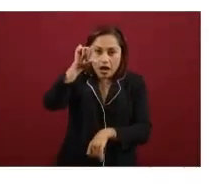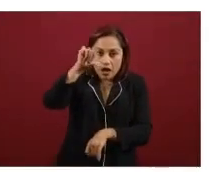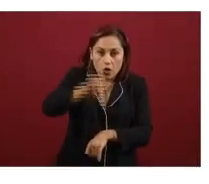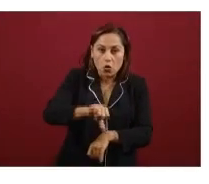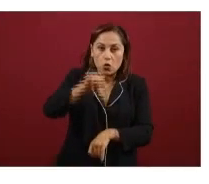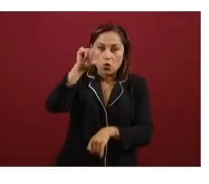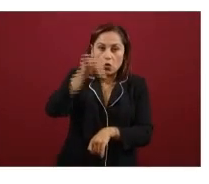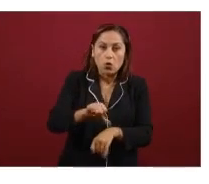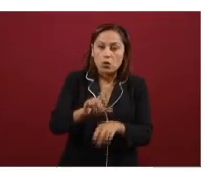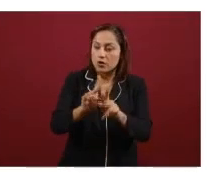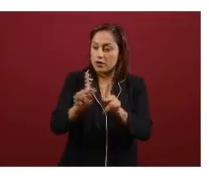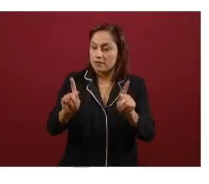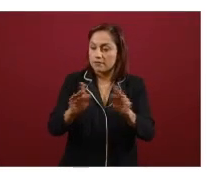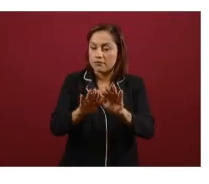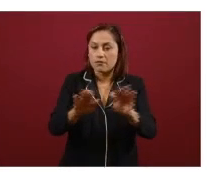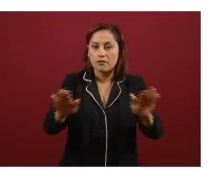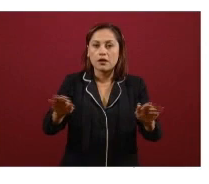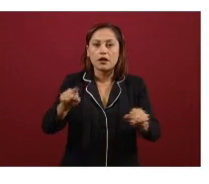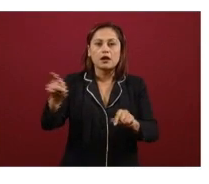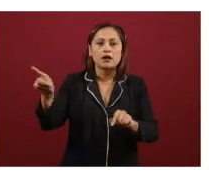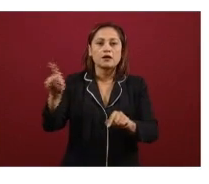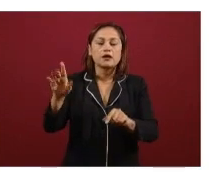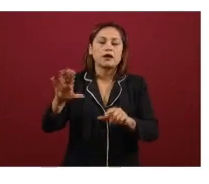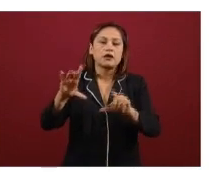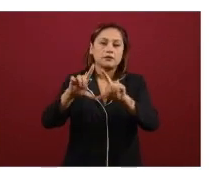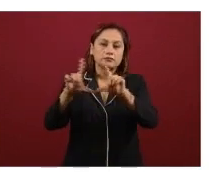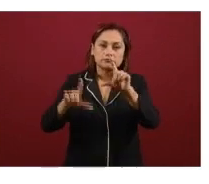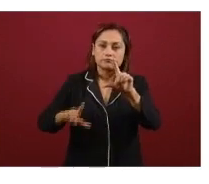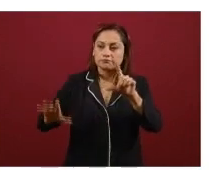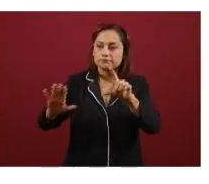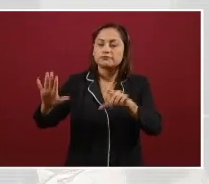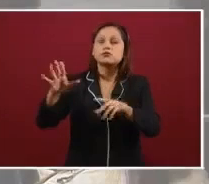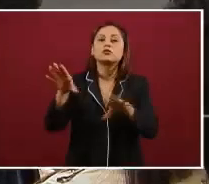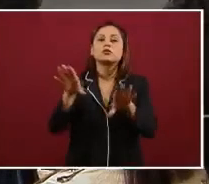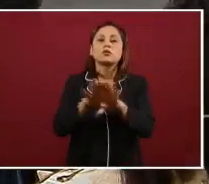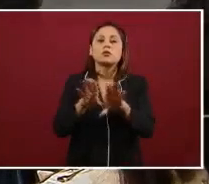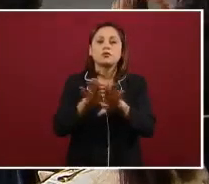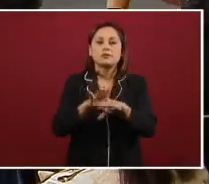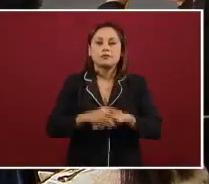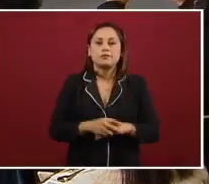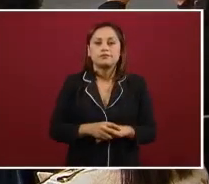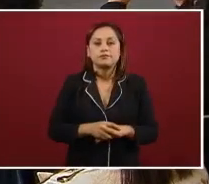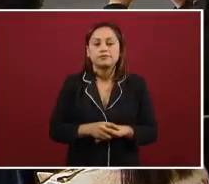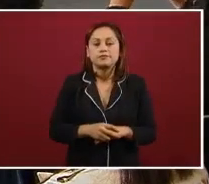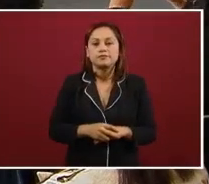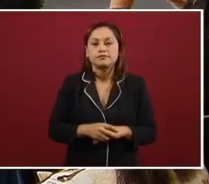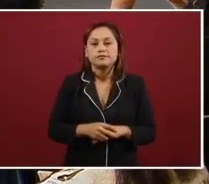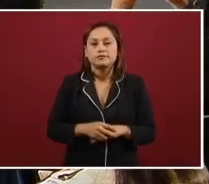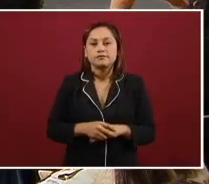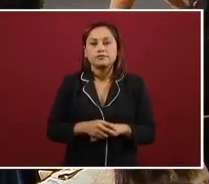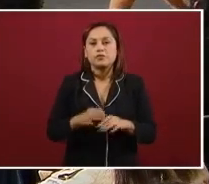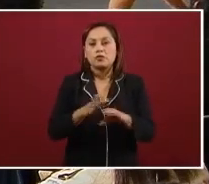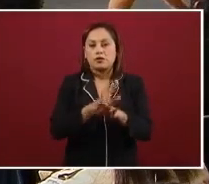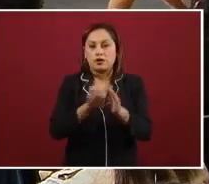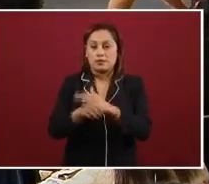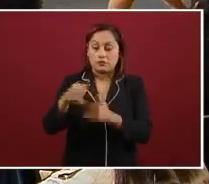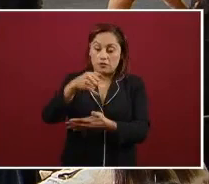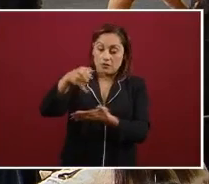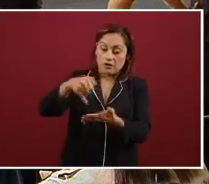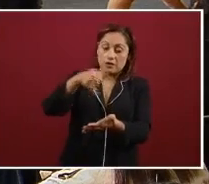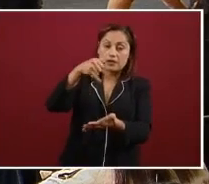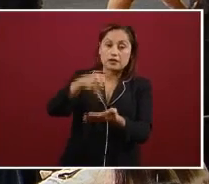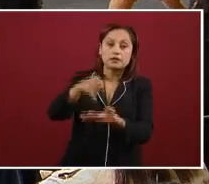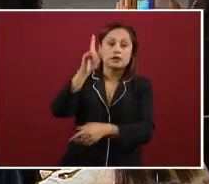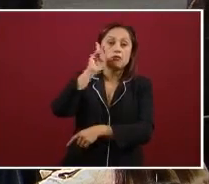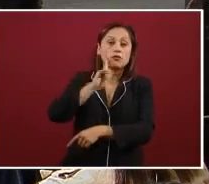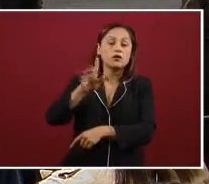las playas allá en la península. La que sigue, por favor. Tenemos Isla Mujeres. Y las